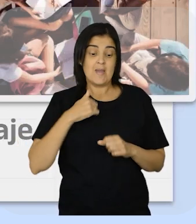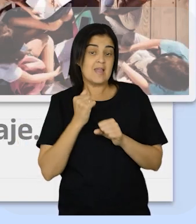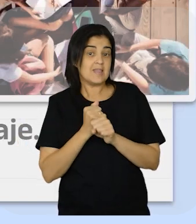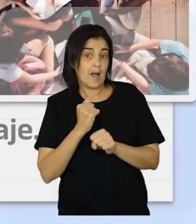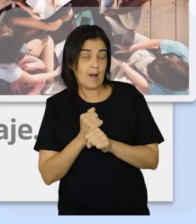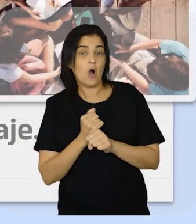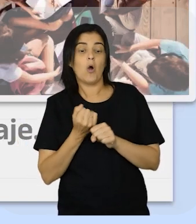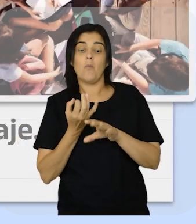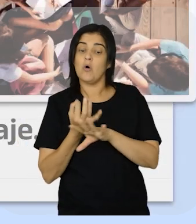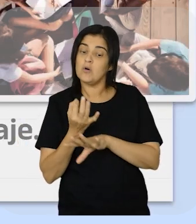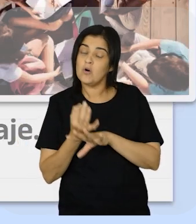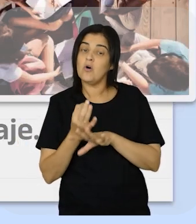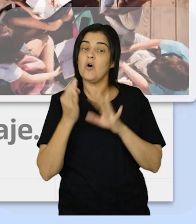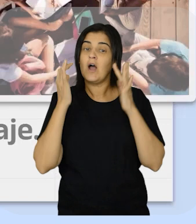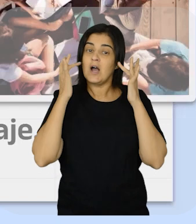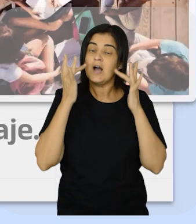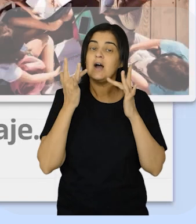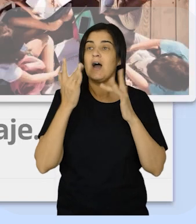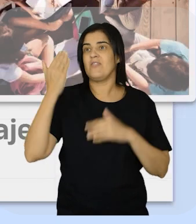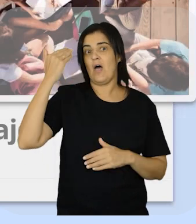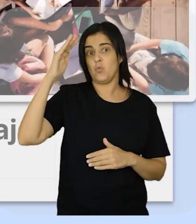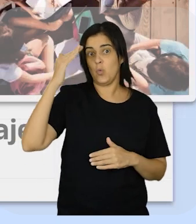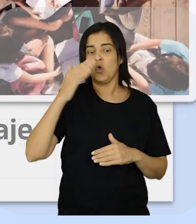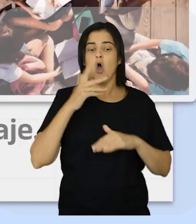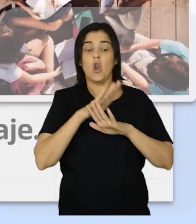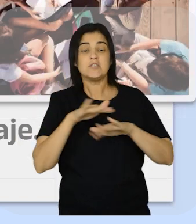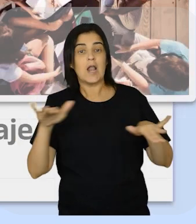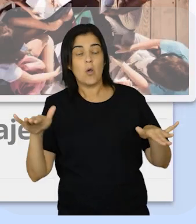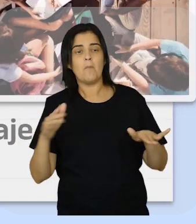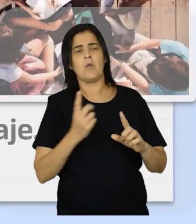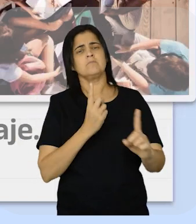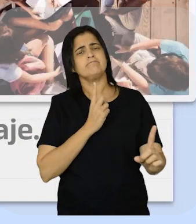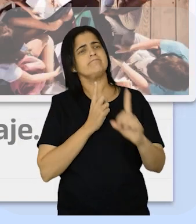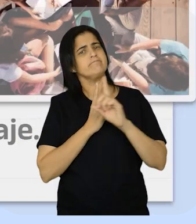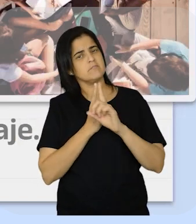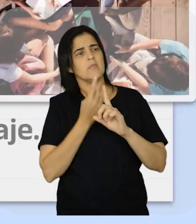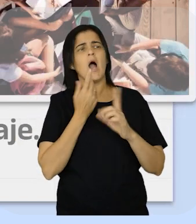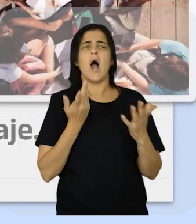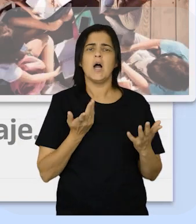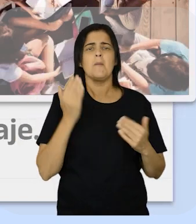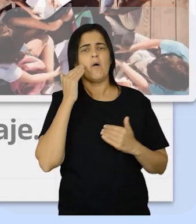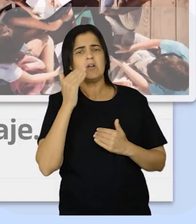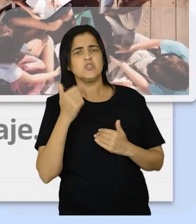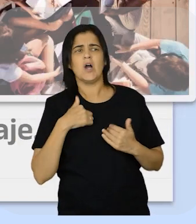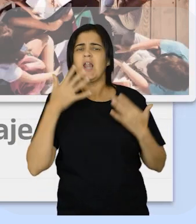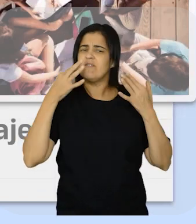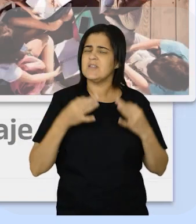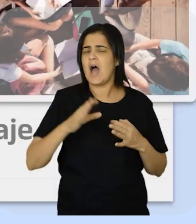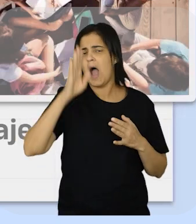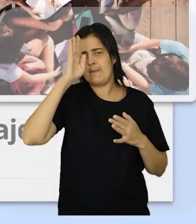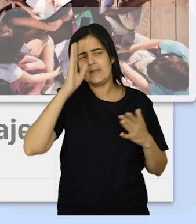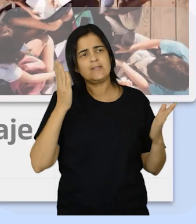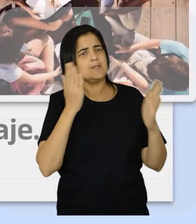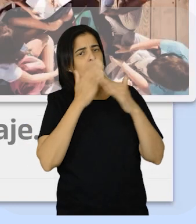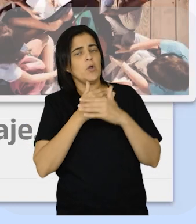trabajo como educador de adultos, muchas veces los alumnos vienen y te dicen, ay, profesor, yo la verdad que no voy a poder